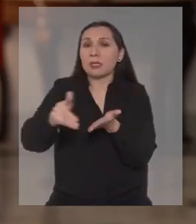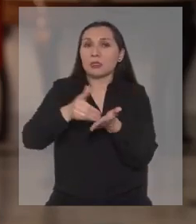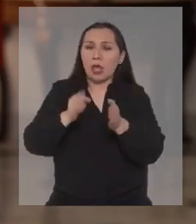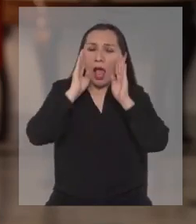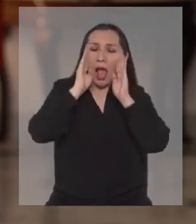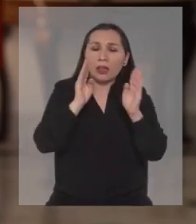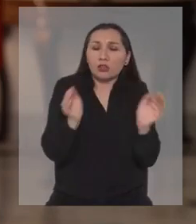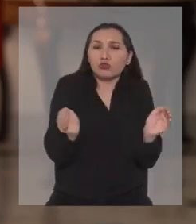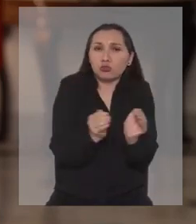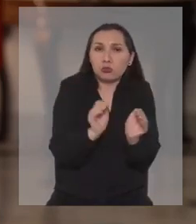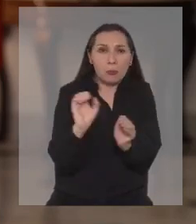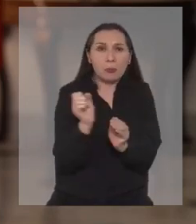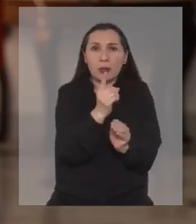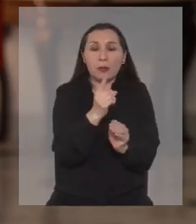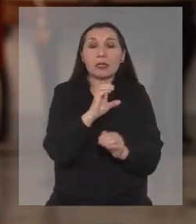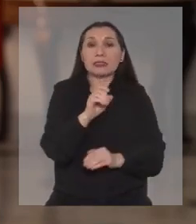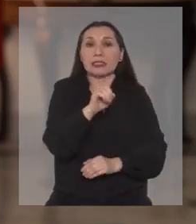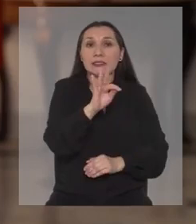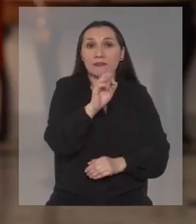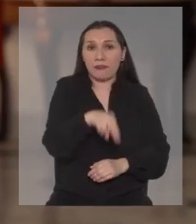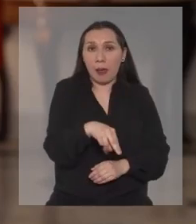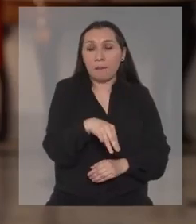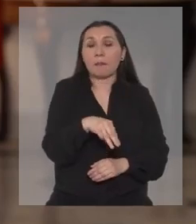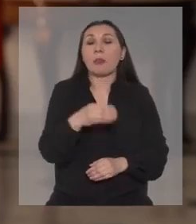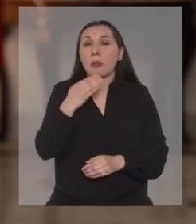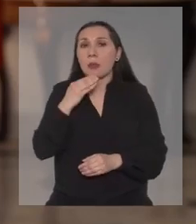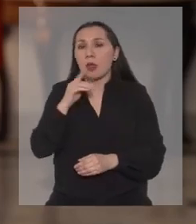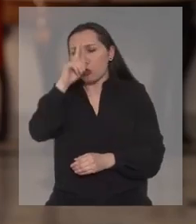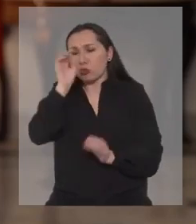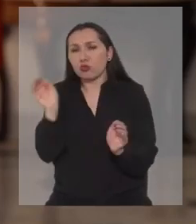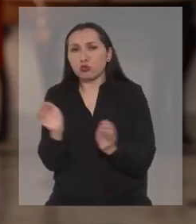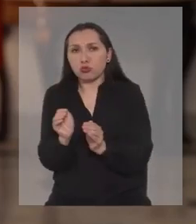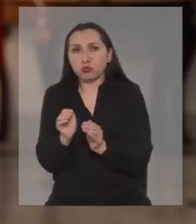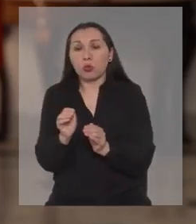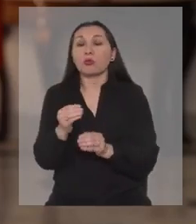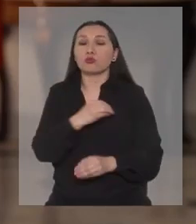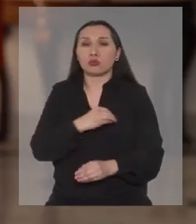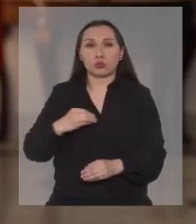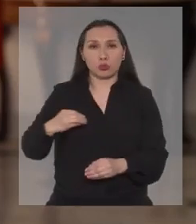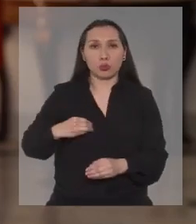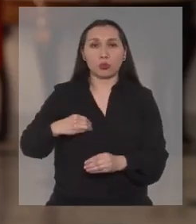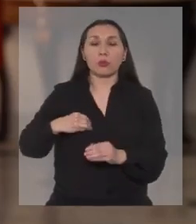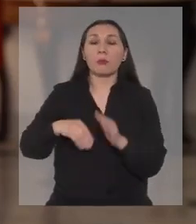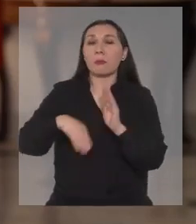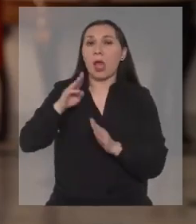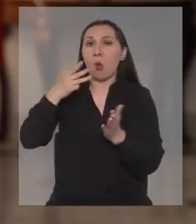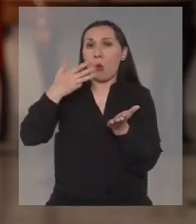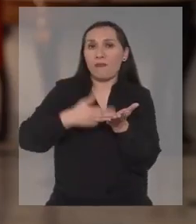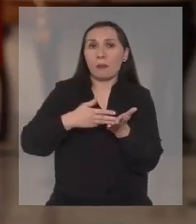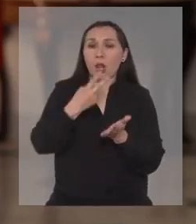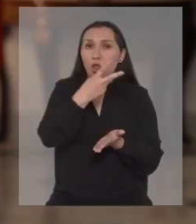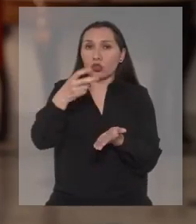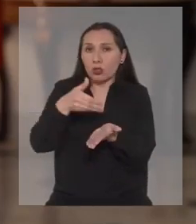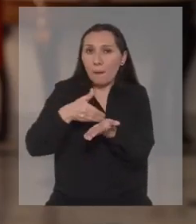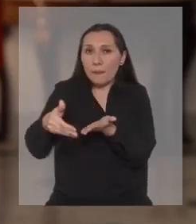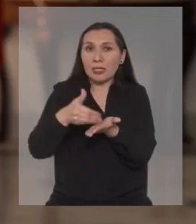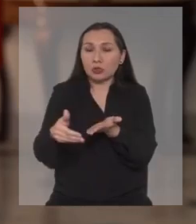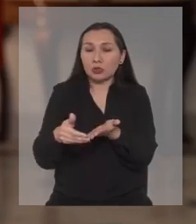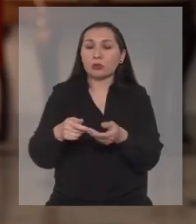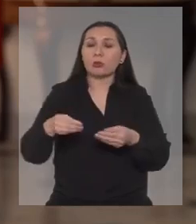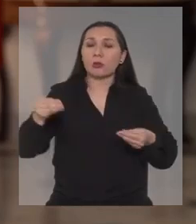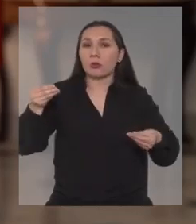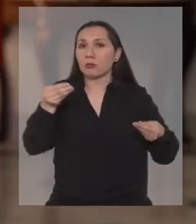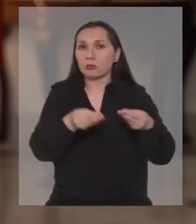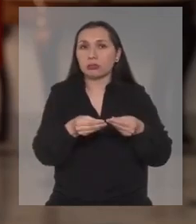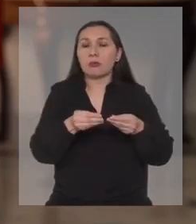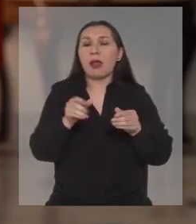millones a la atención primaria de salud los sfam y los consultorios dispondremos de más de 9200 millones